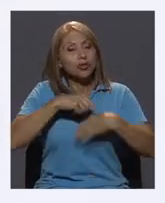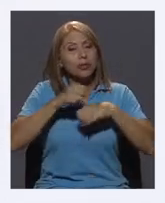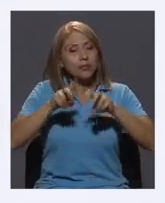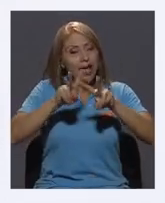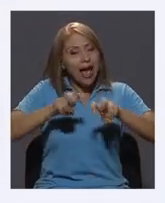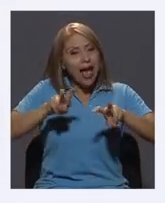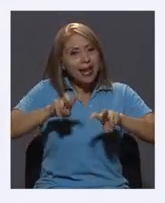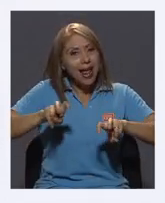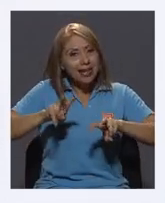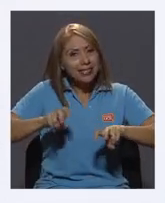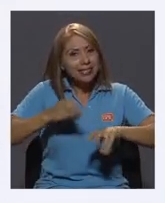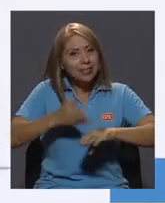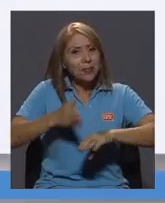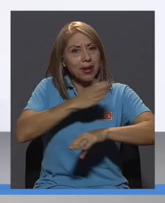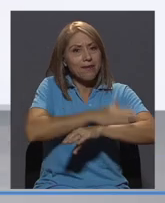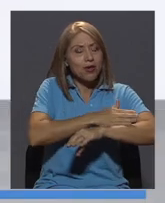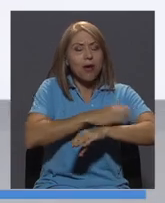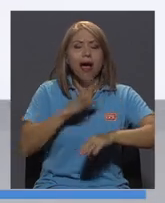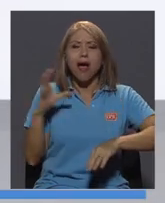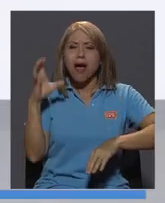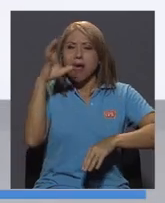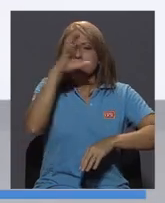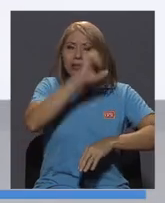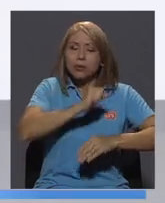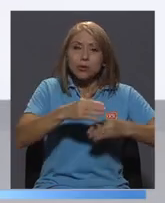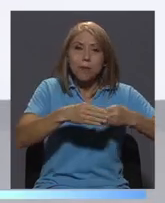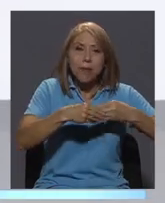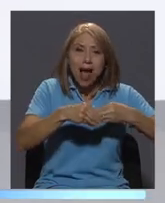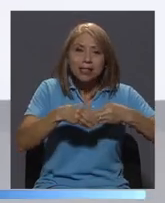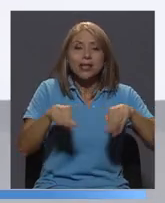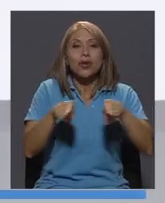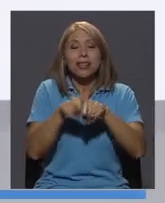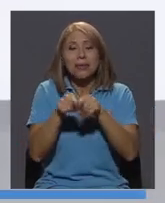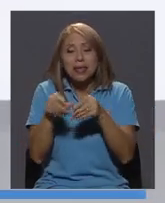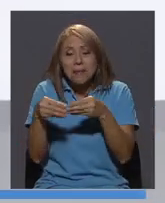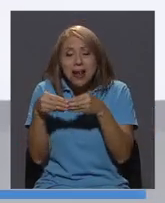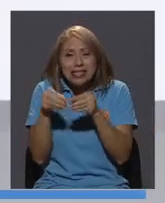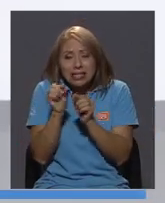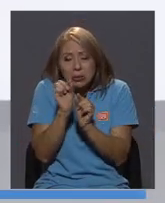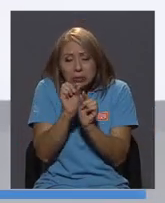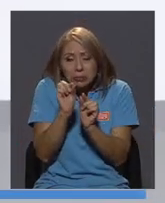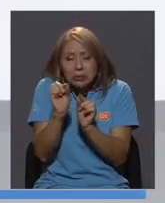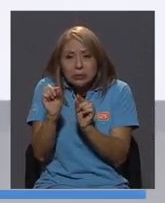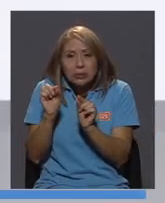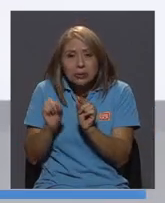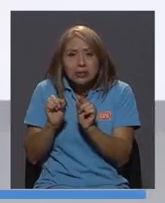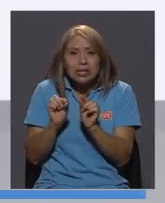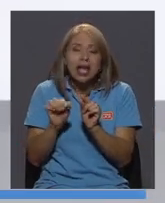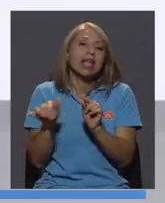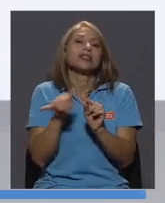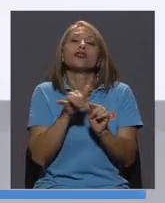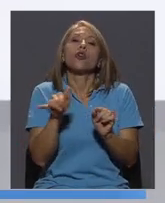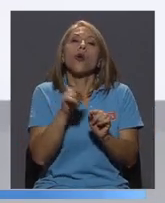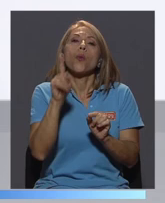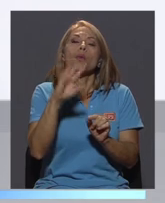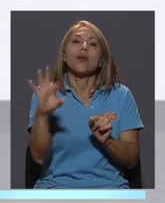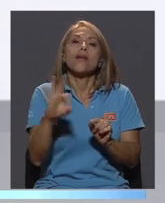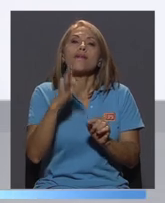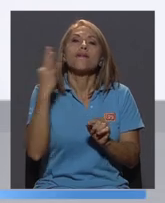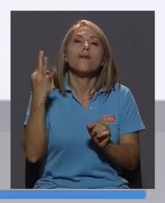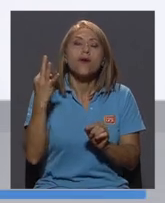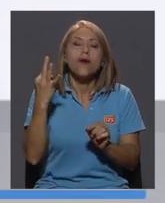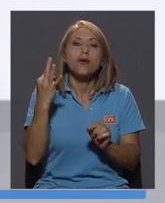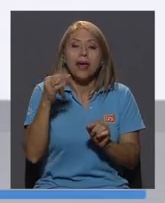descubrimos que el plástico y plástico en general sirve como un andamio para